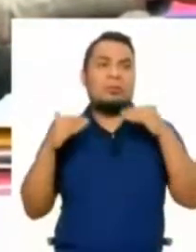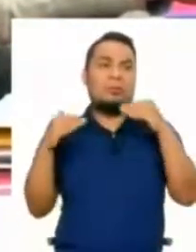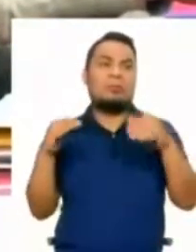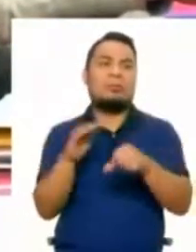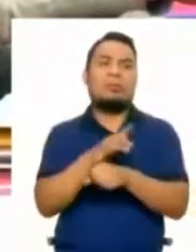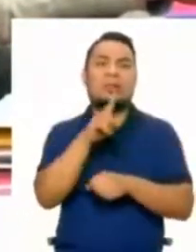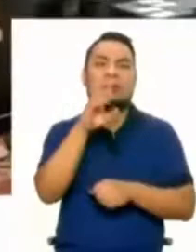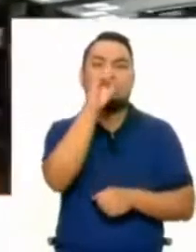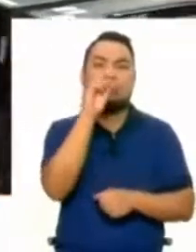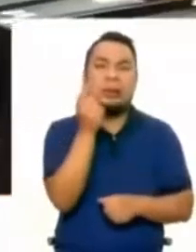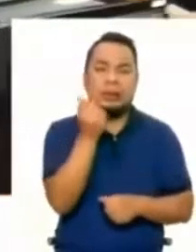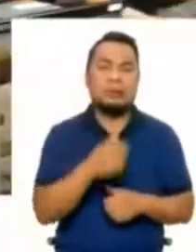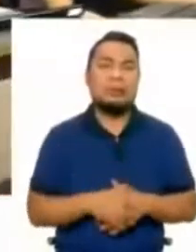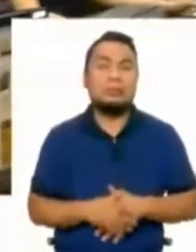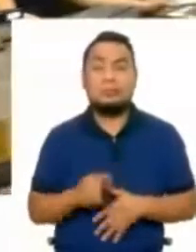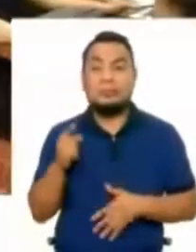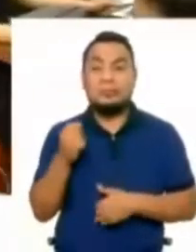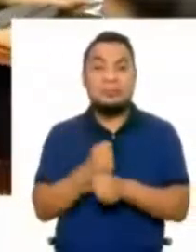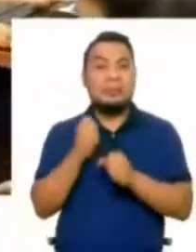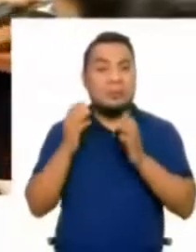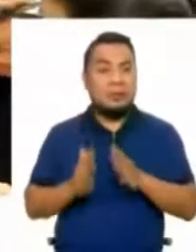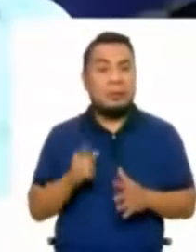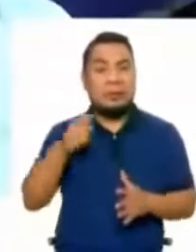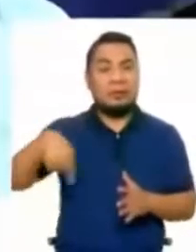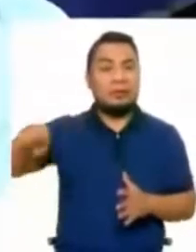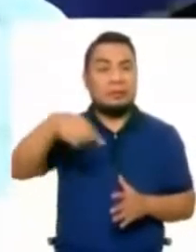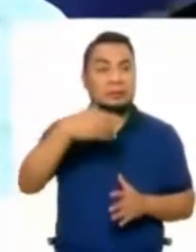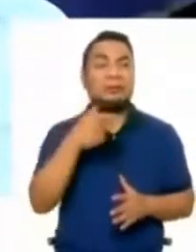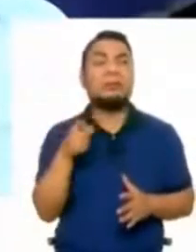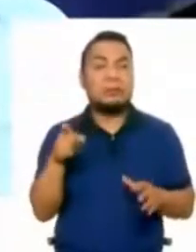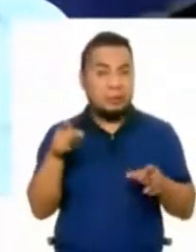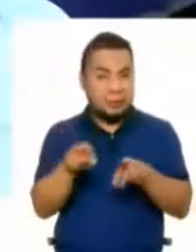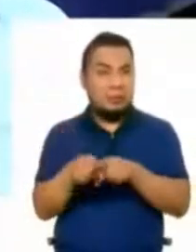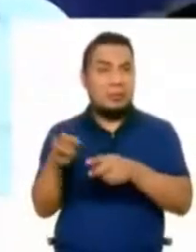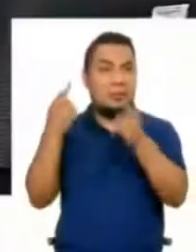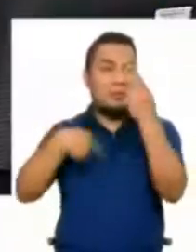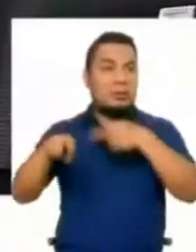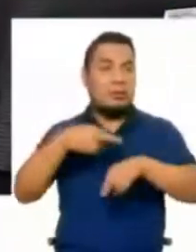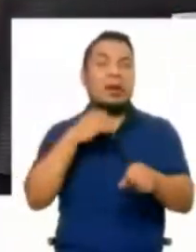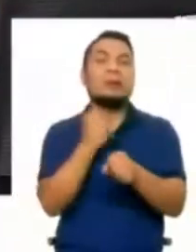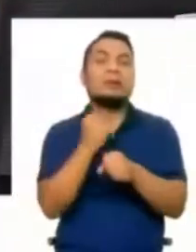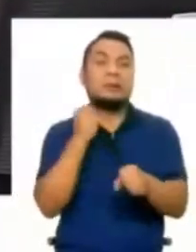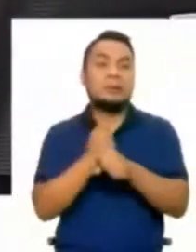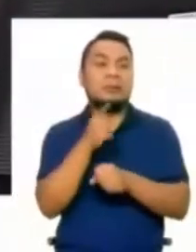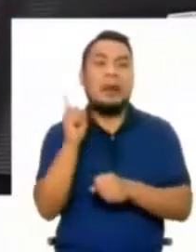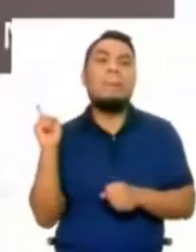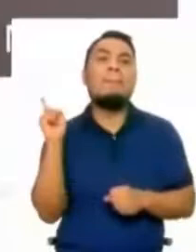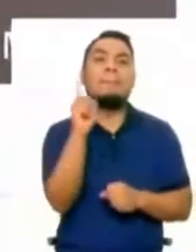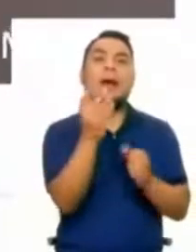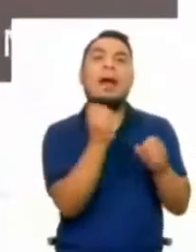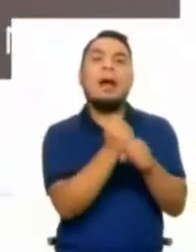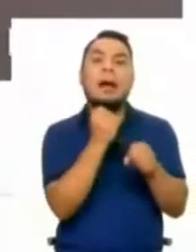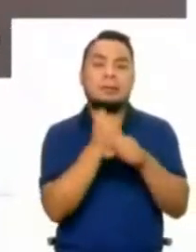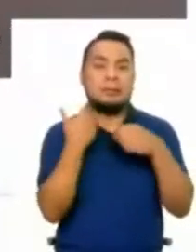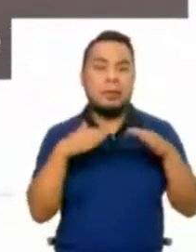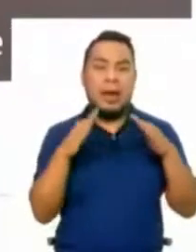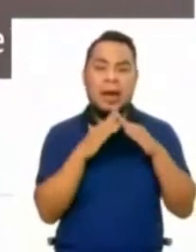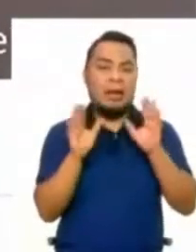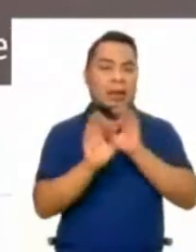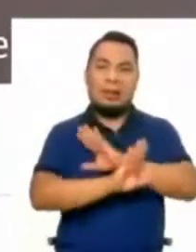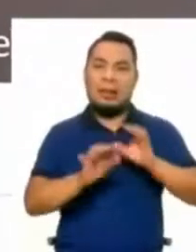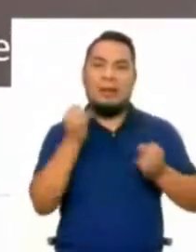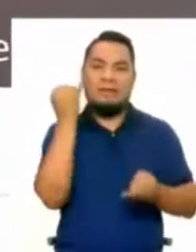cercanas al 100%. Los trabajadores del sector público también retornarán a laborar en modo presencial. También se ha